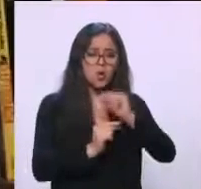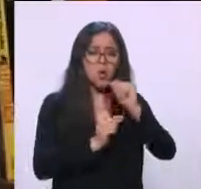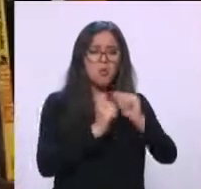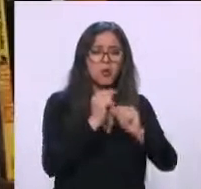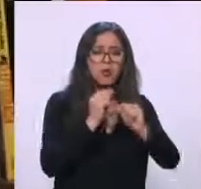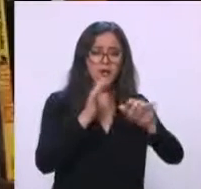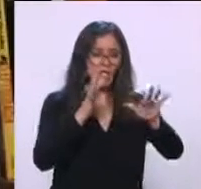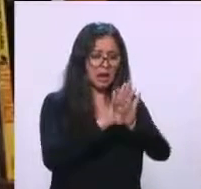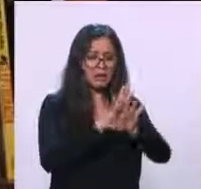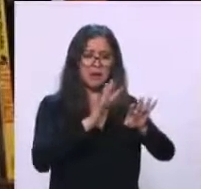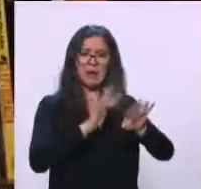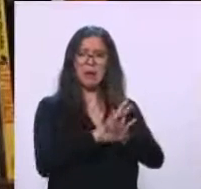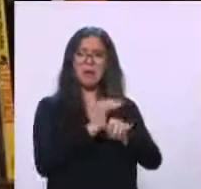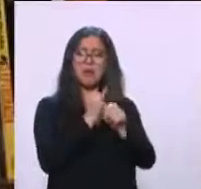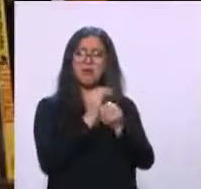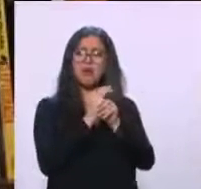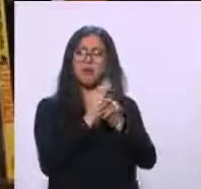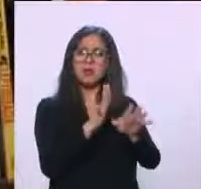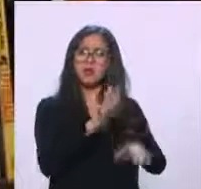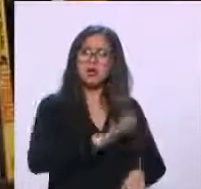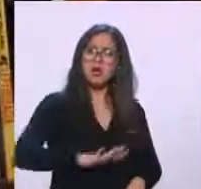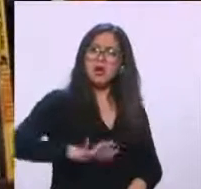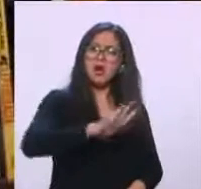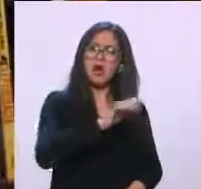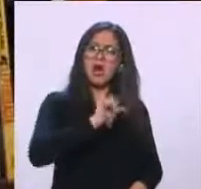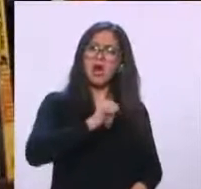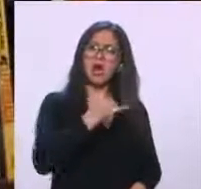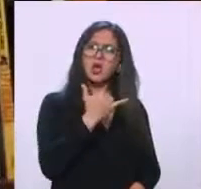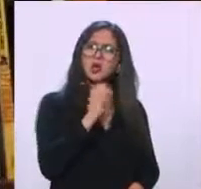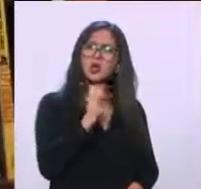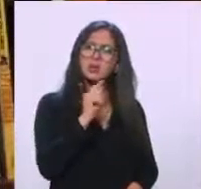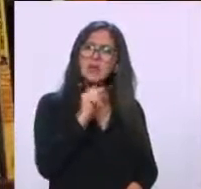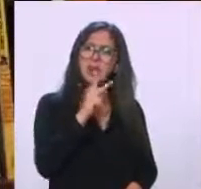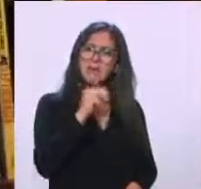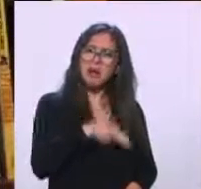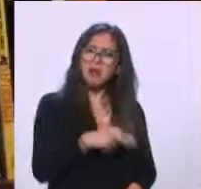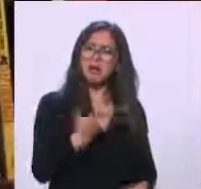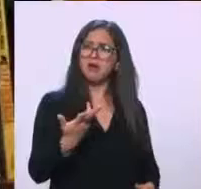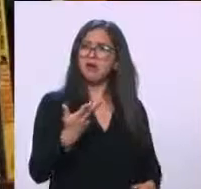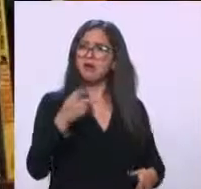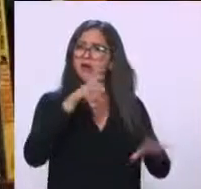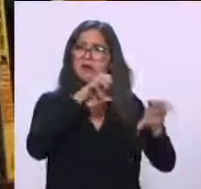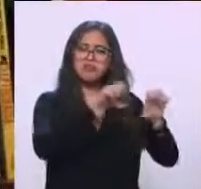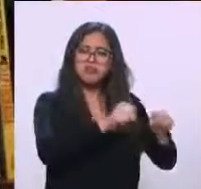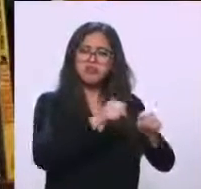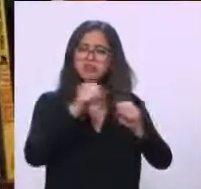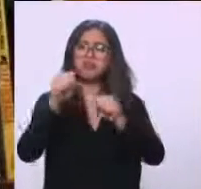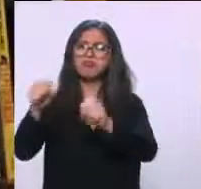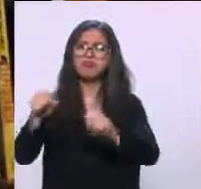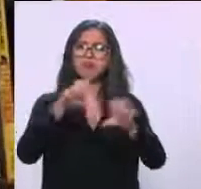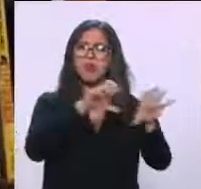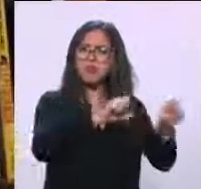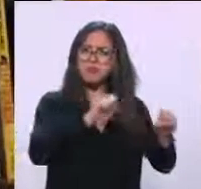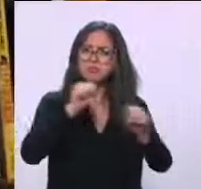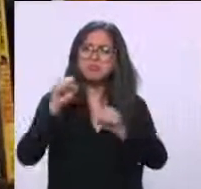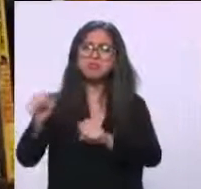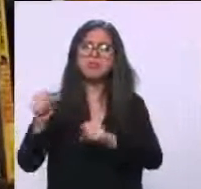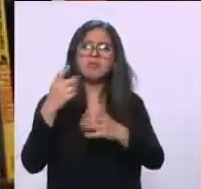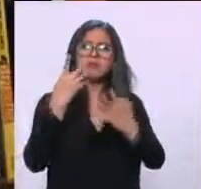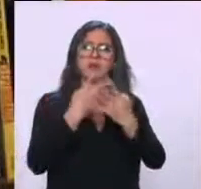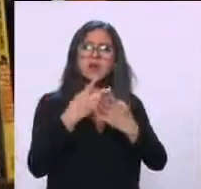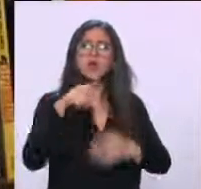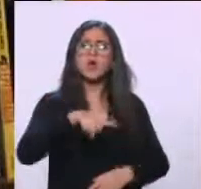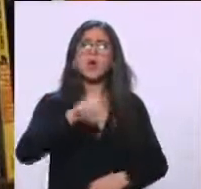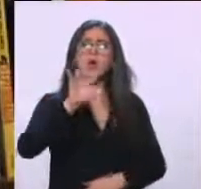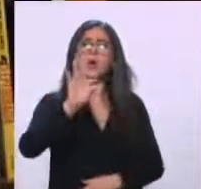de Ayotzinapa, en donde se llevan a cabo estas ejecuciones extrajudiciales de los